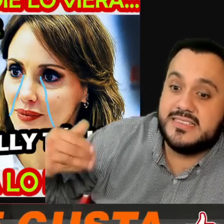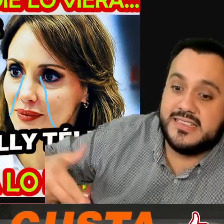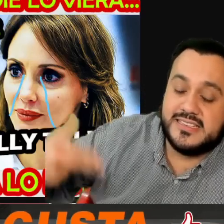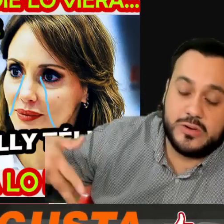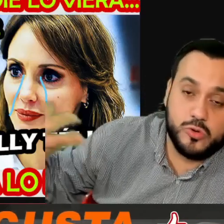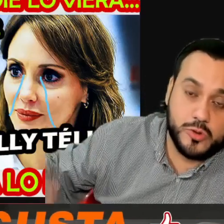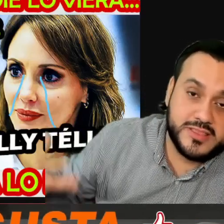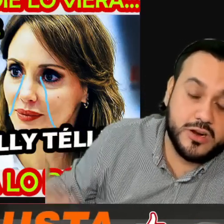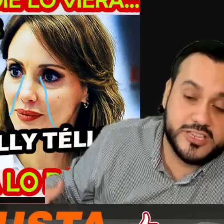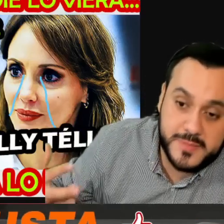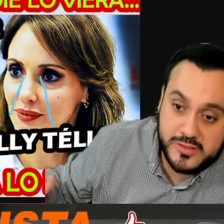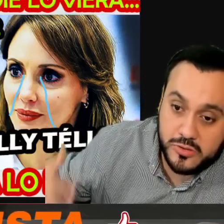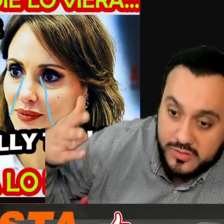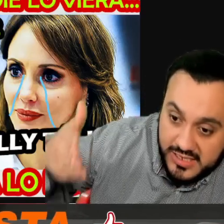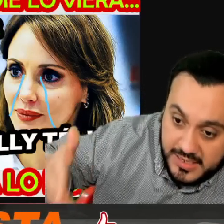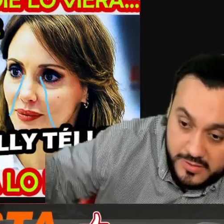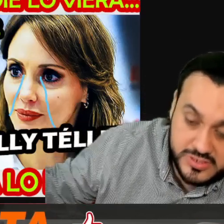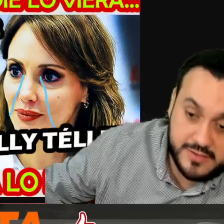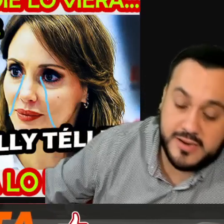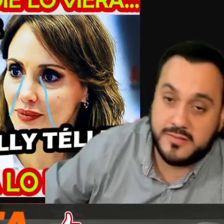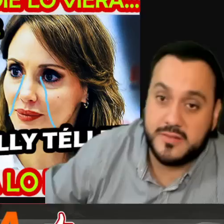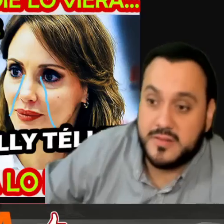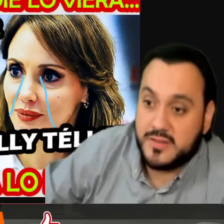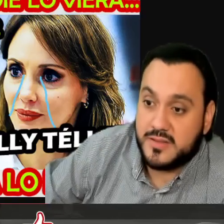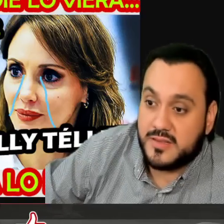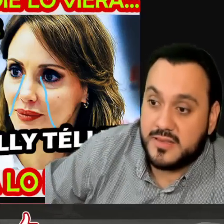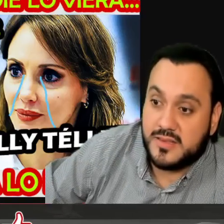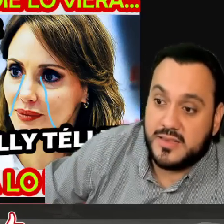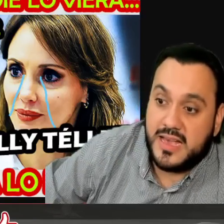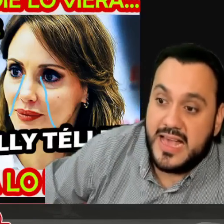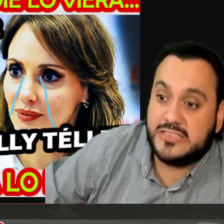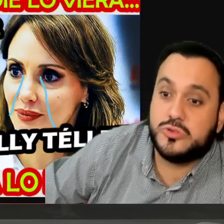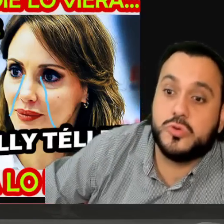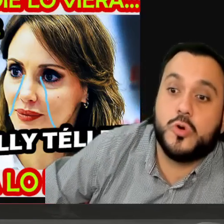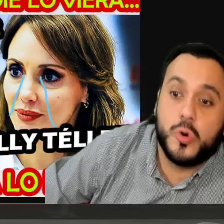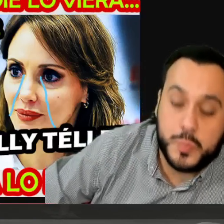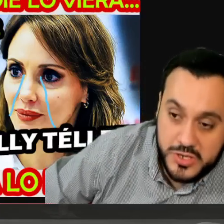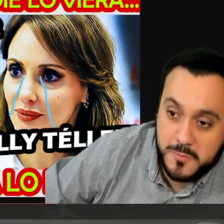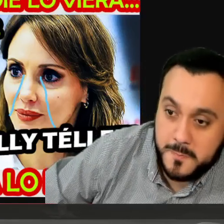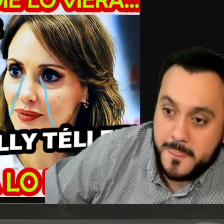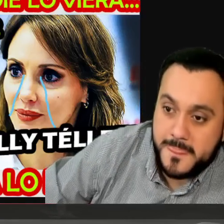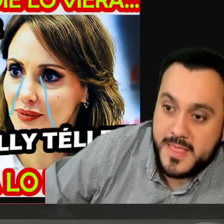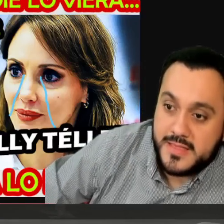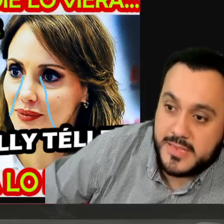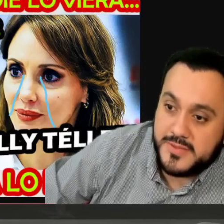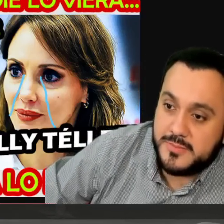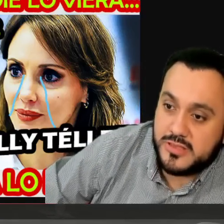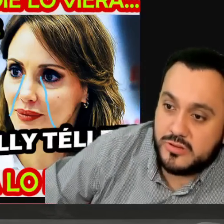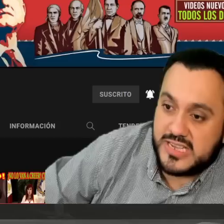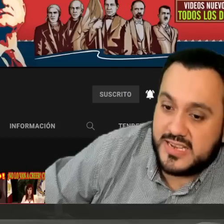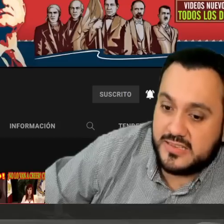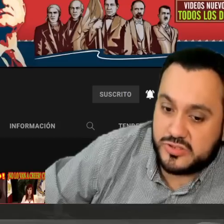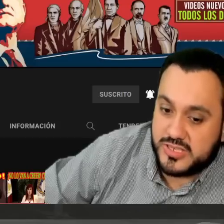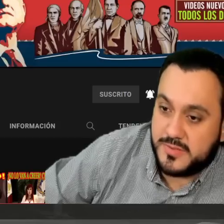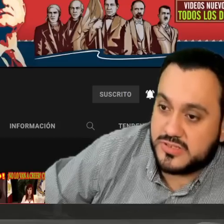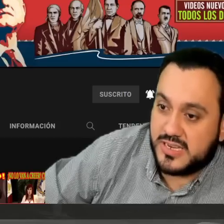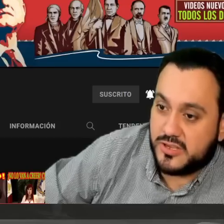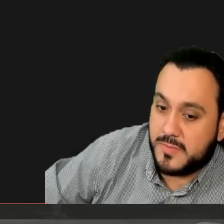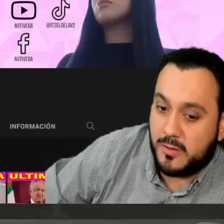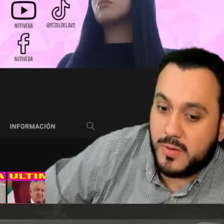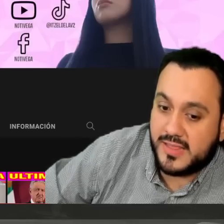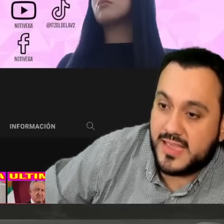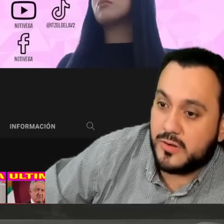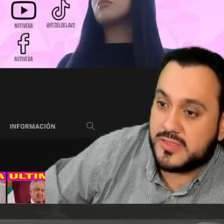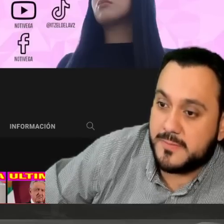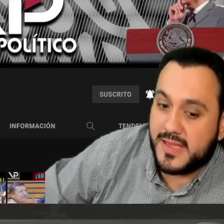si tienes algún comentario respecto déjamelo saber haz tu opinión realmente invito a los canales de estos amigos de